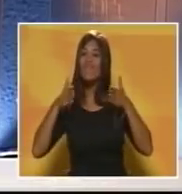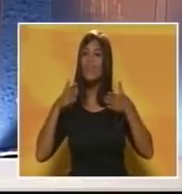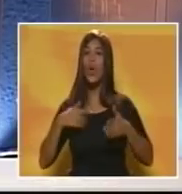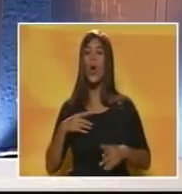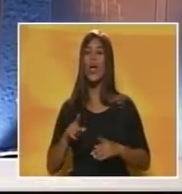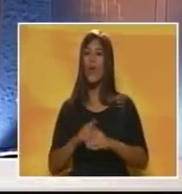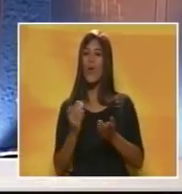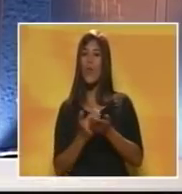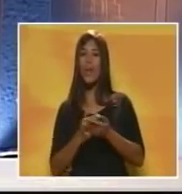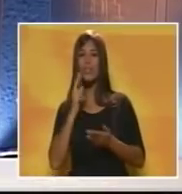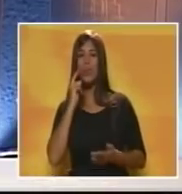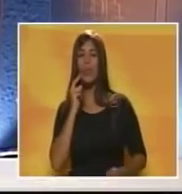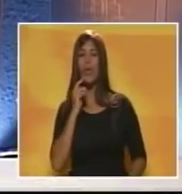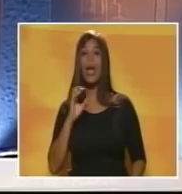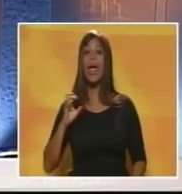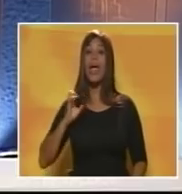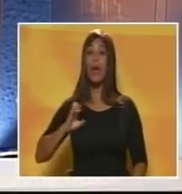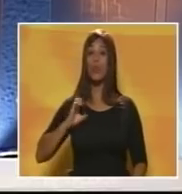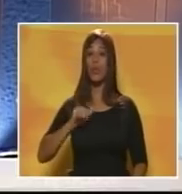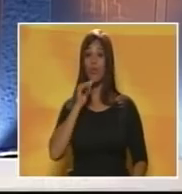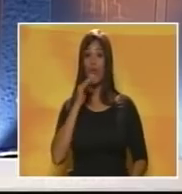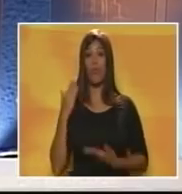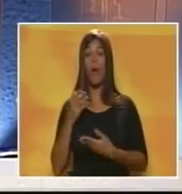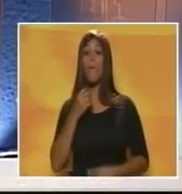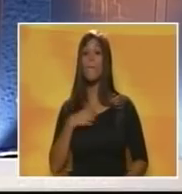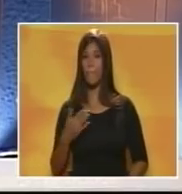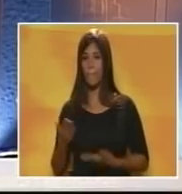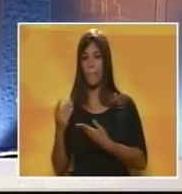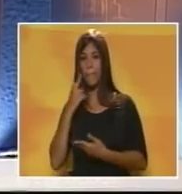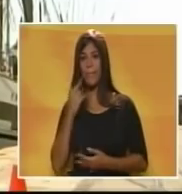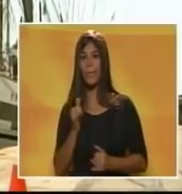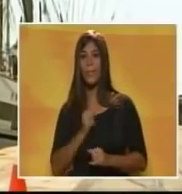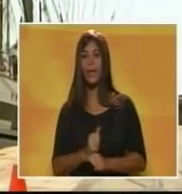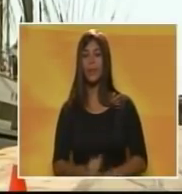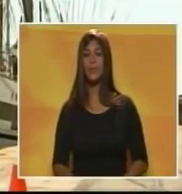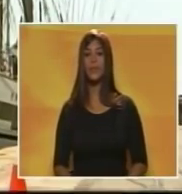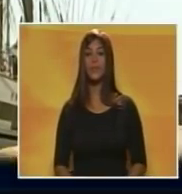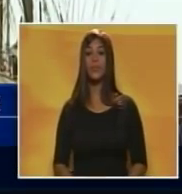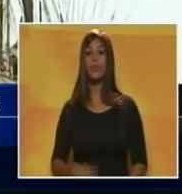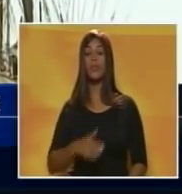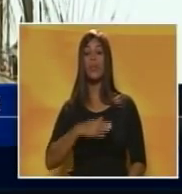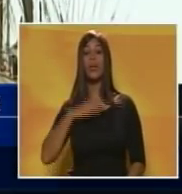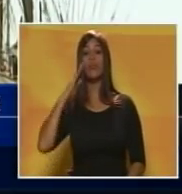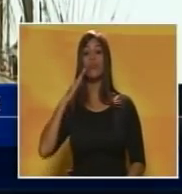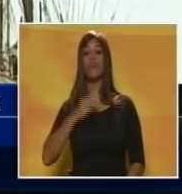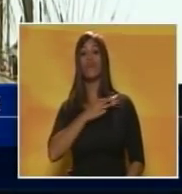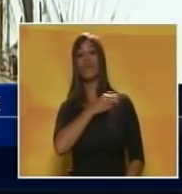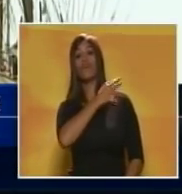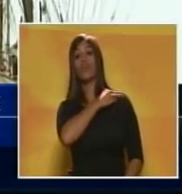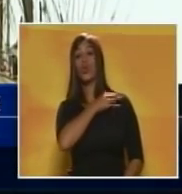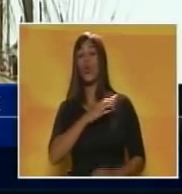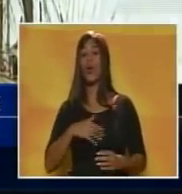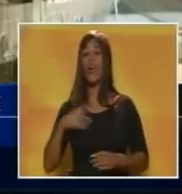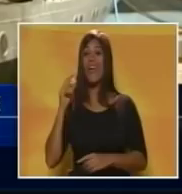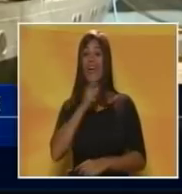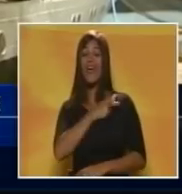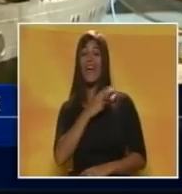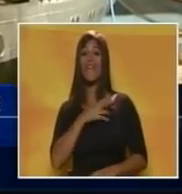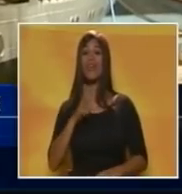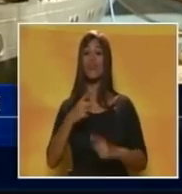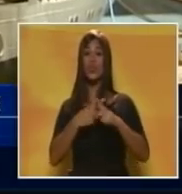Buque Escuela Simón Bolívar. Euclides Sotillo nos presenta la información. Adelante, Euclides. El almirante Alessandrello precisó que 30